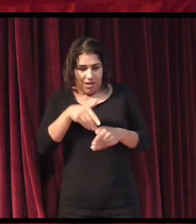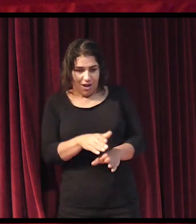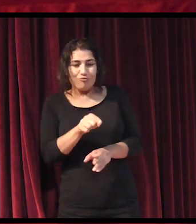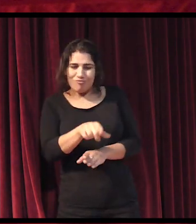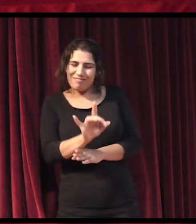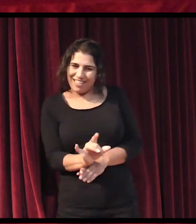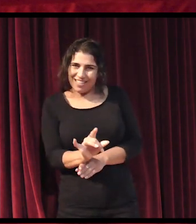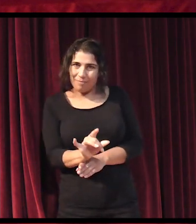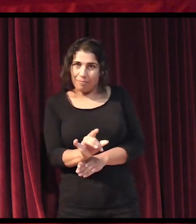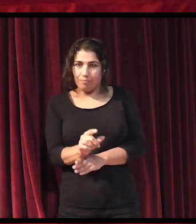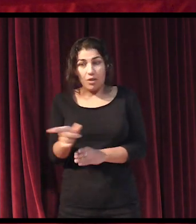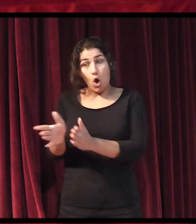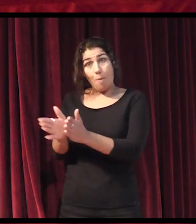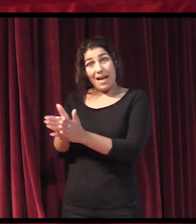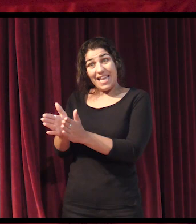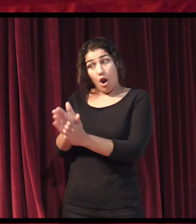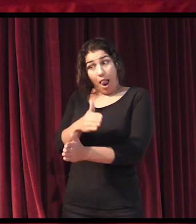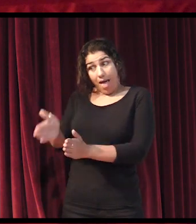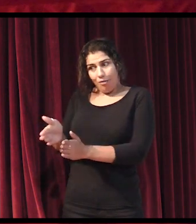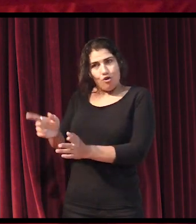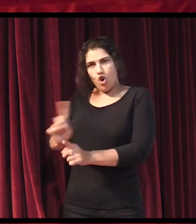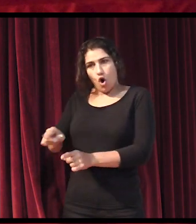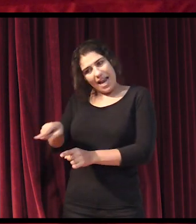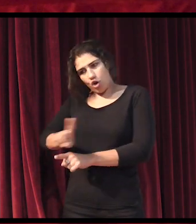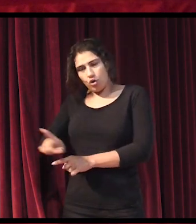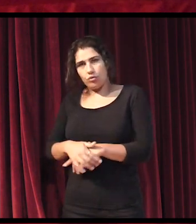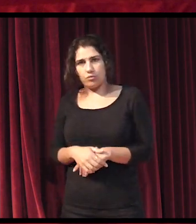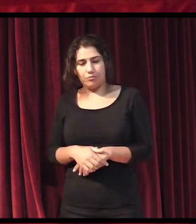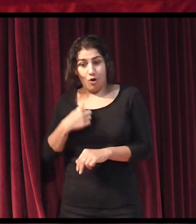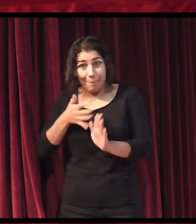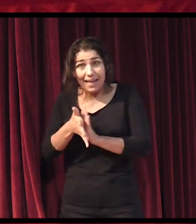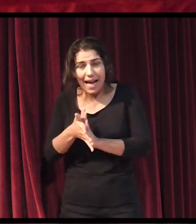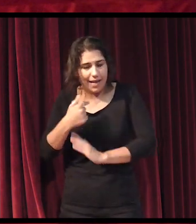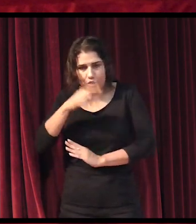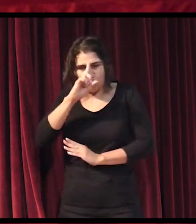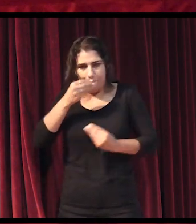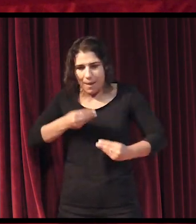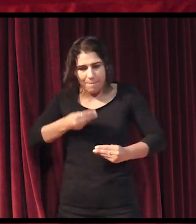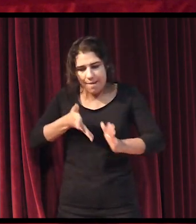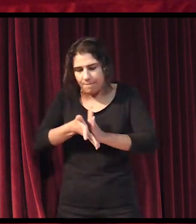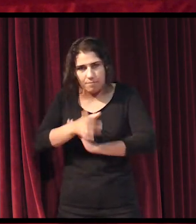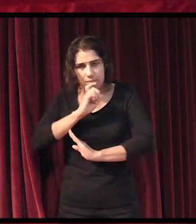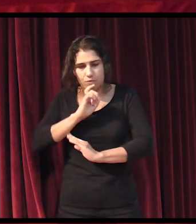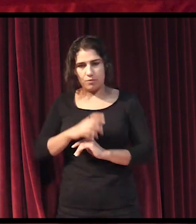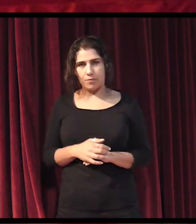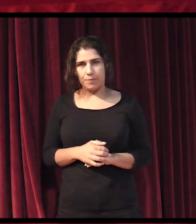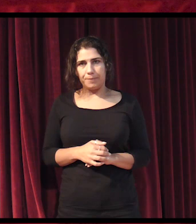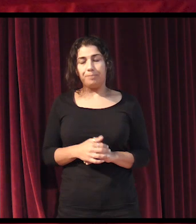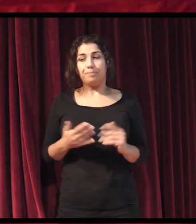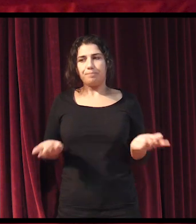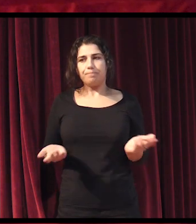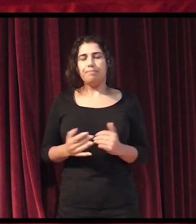jugar y su compañero que está ahí no? No sabría explicárselo. Y dentro de todo esto también